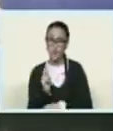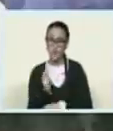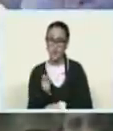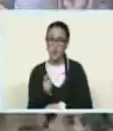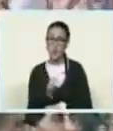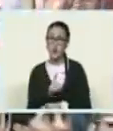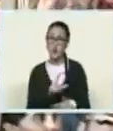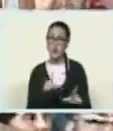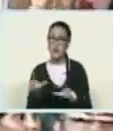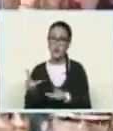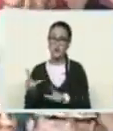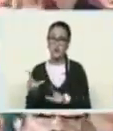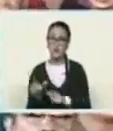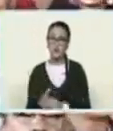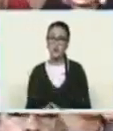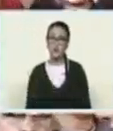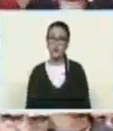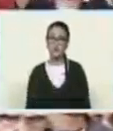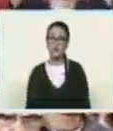por aquí.